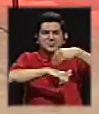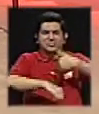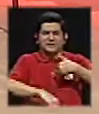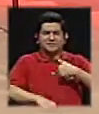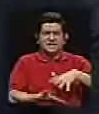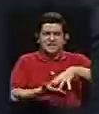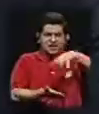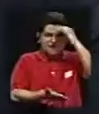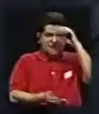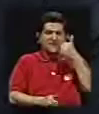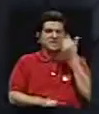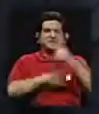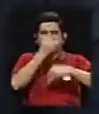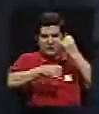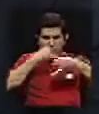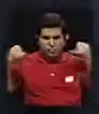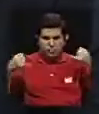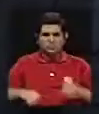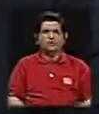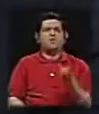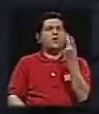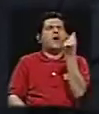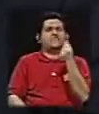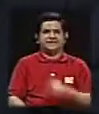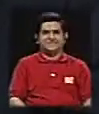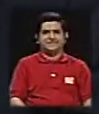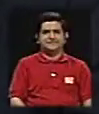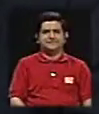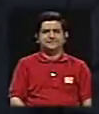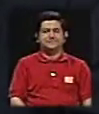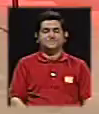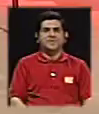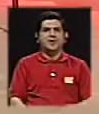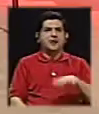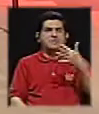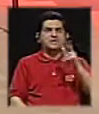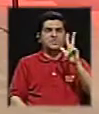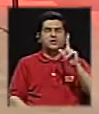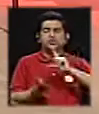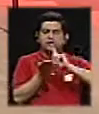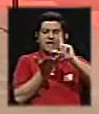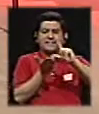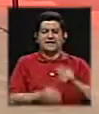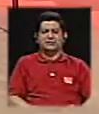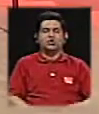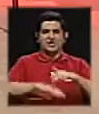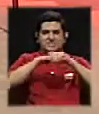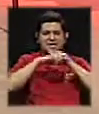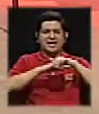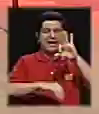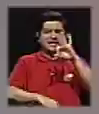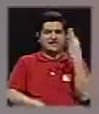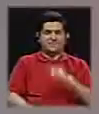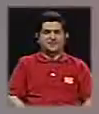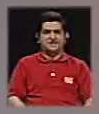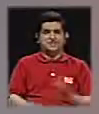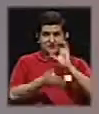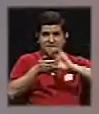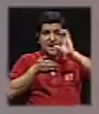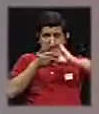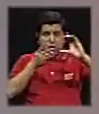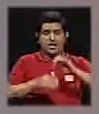al aprendizaje de otros idiomas. ¿Cuántas son? Alrededor de 3 lecciones de inglés y francés cuando se llega al